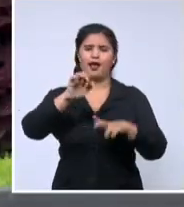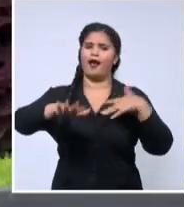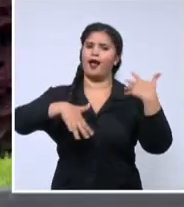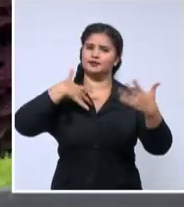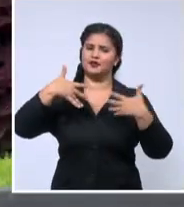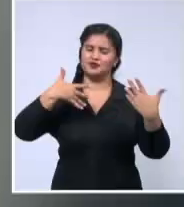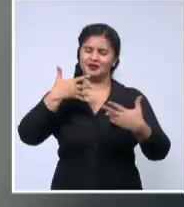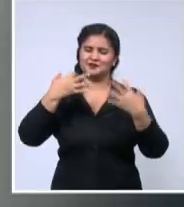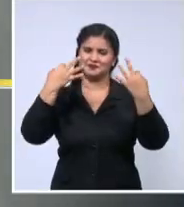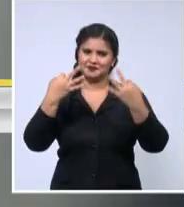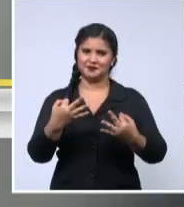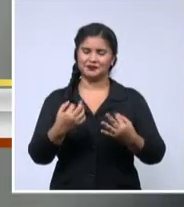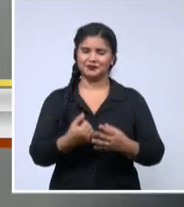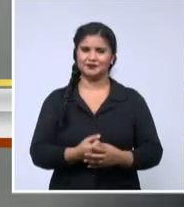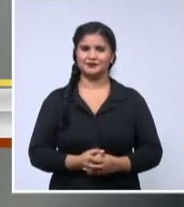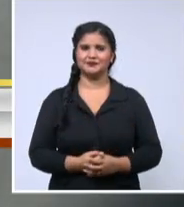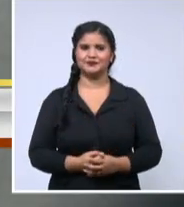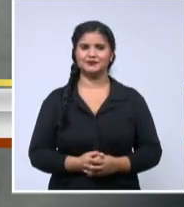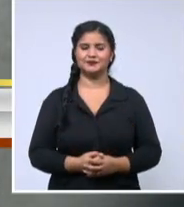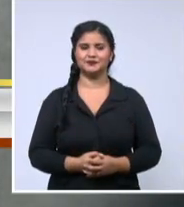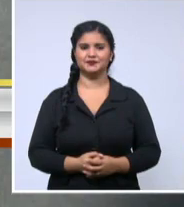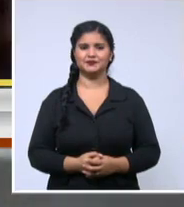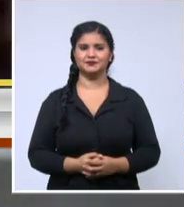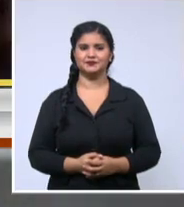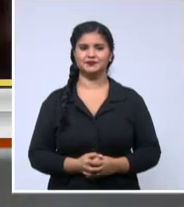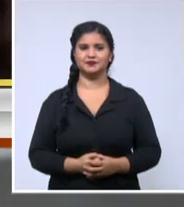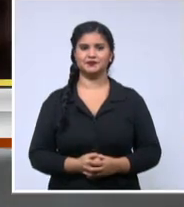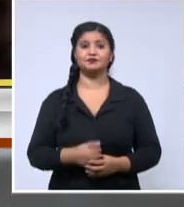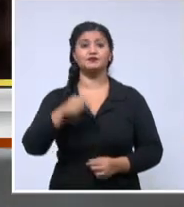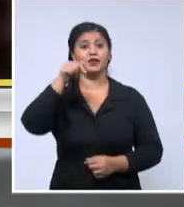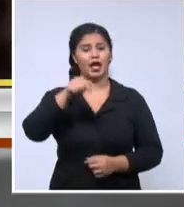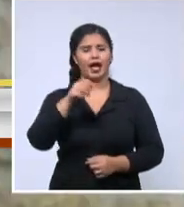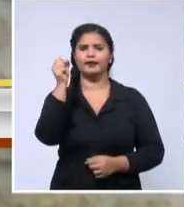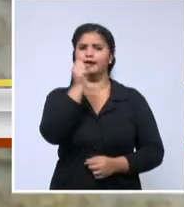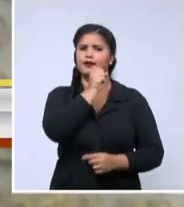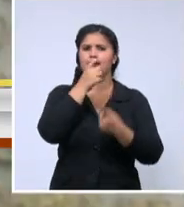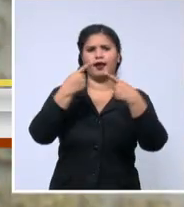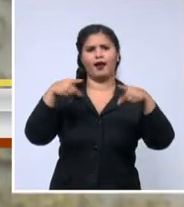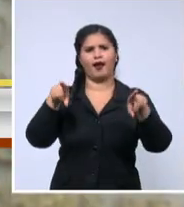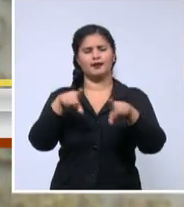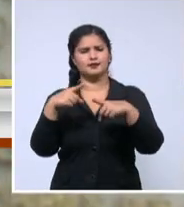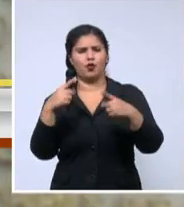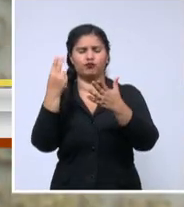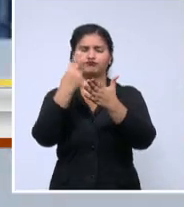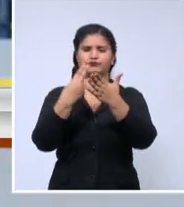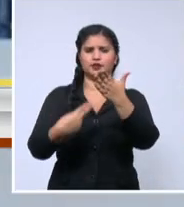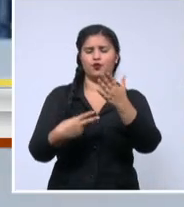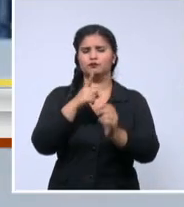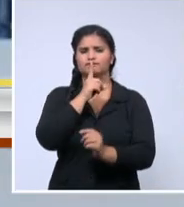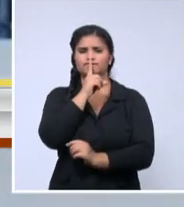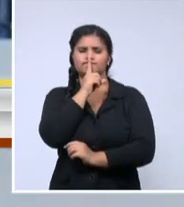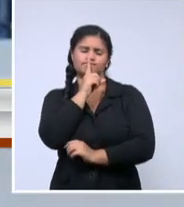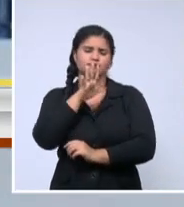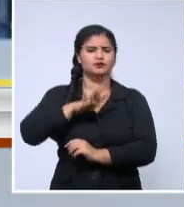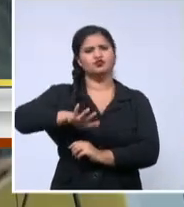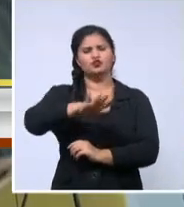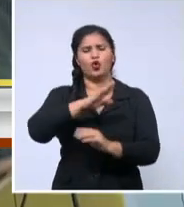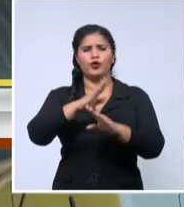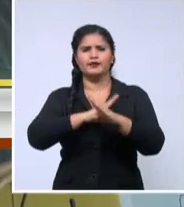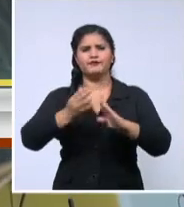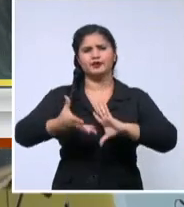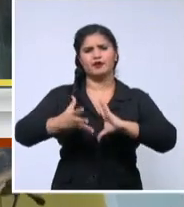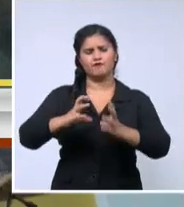Otro minuto frente a la monolítica piedra de Santa Ifigenia. Una canción, un dibujo, el silencio. Cada quien encuentra su forma para